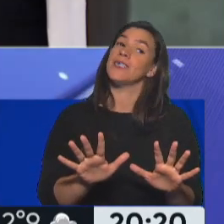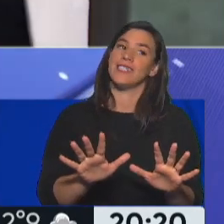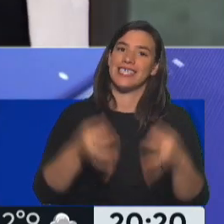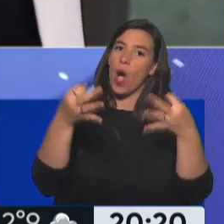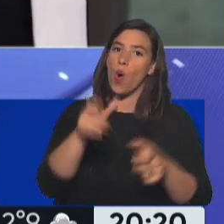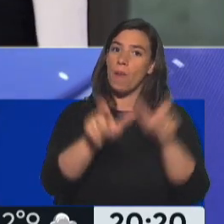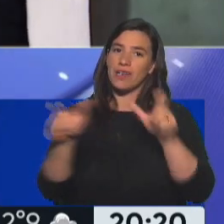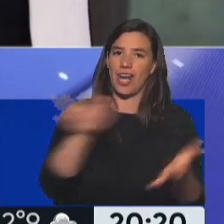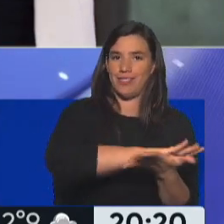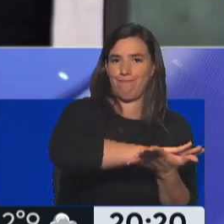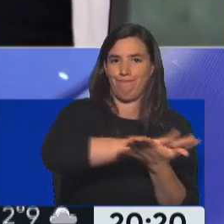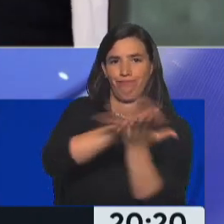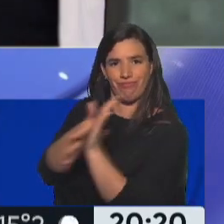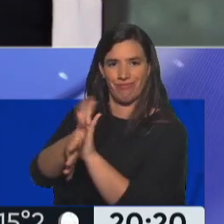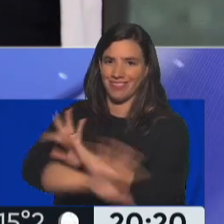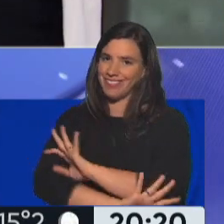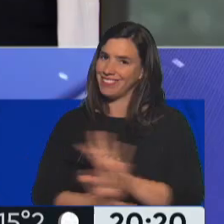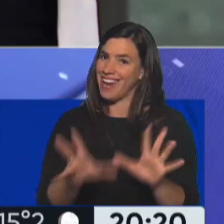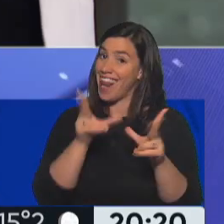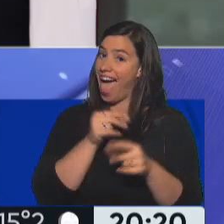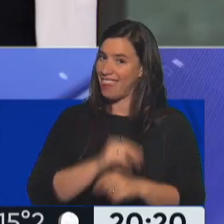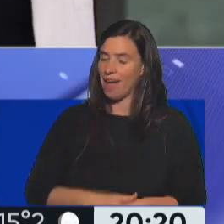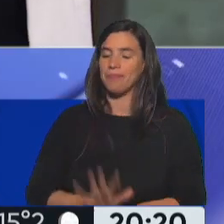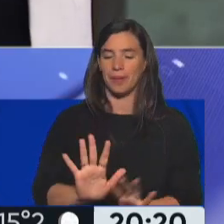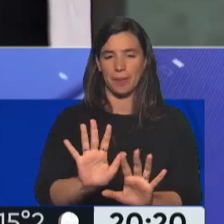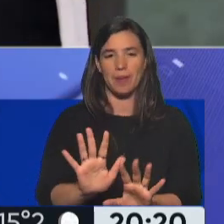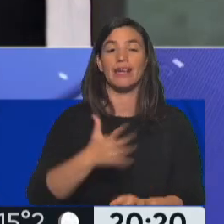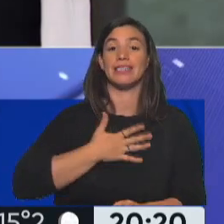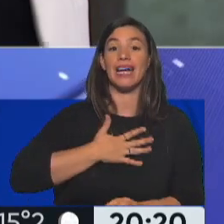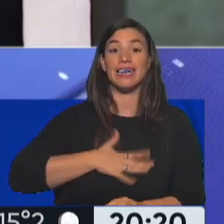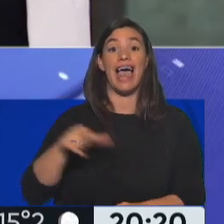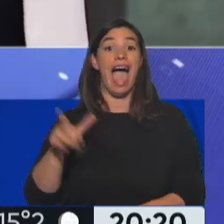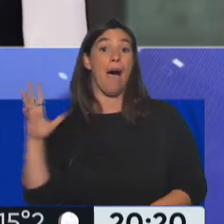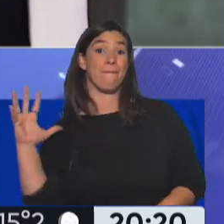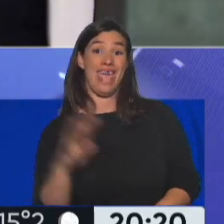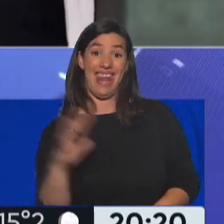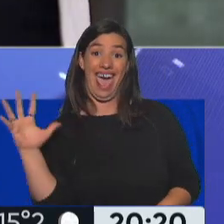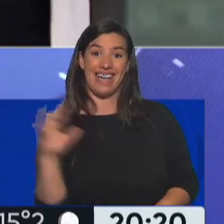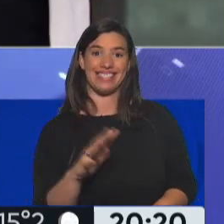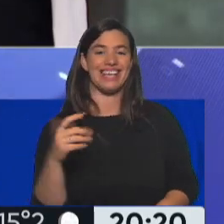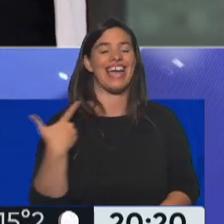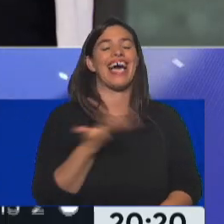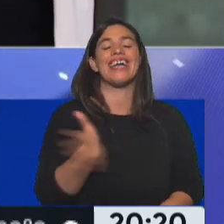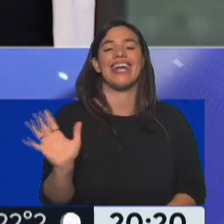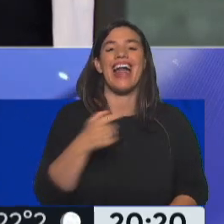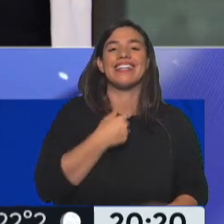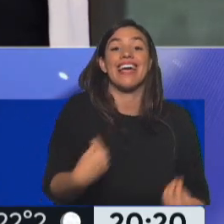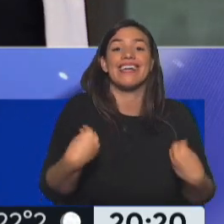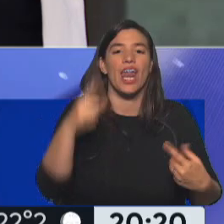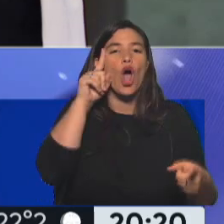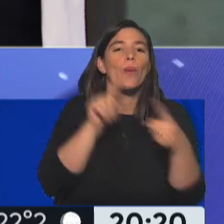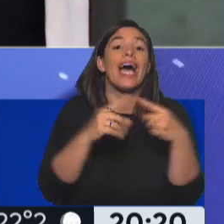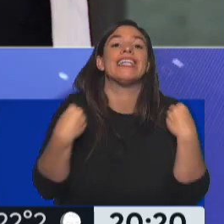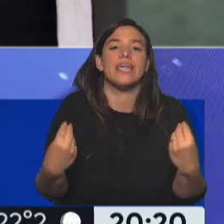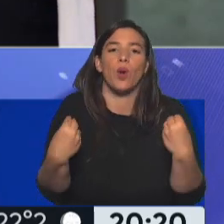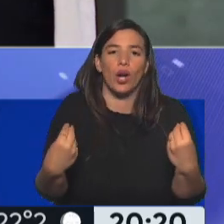de la civilización. A ver, para traer un poco de tranquilidad, estas amenazas nucleares en general lo que buscan hacer es justamente